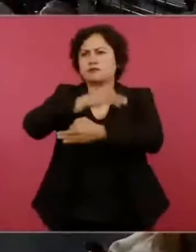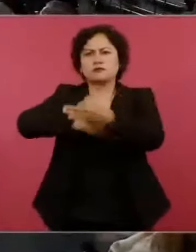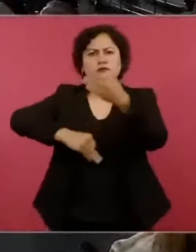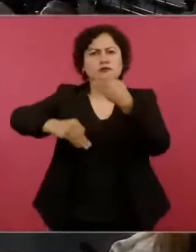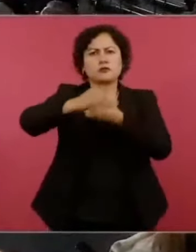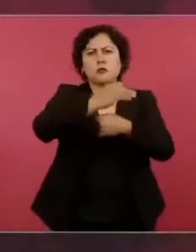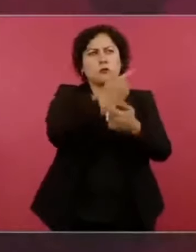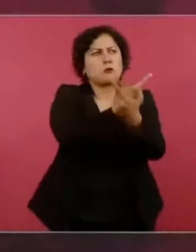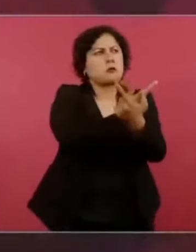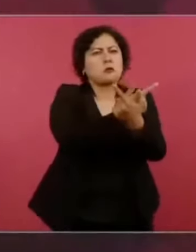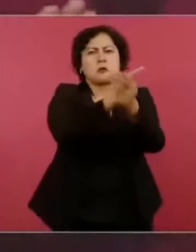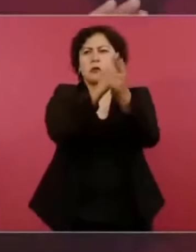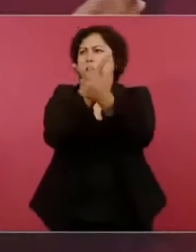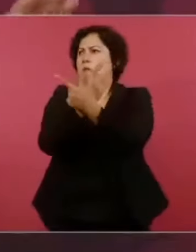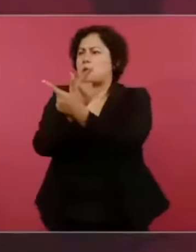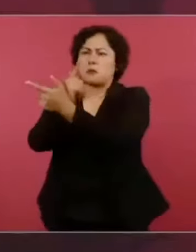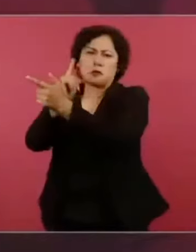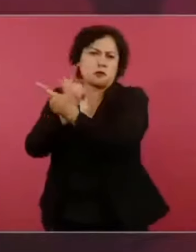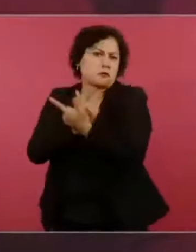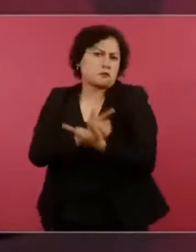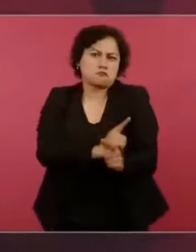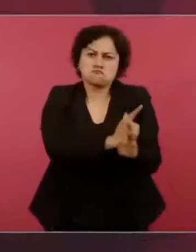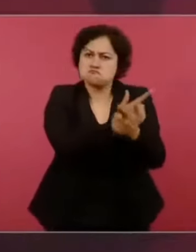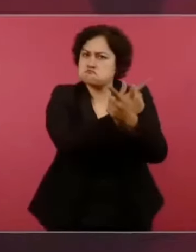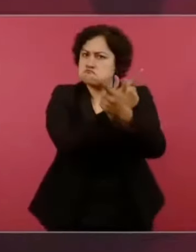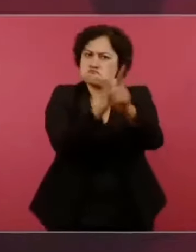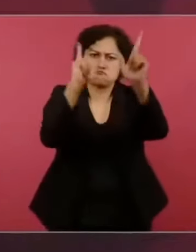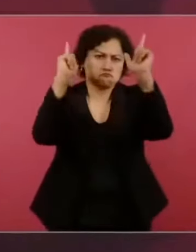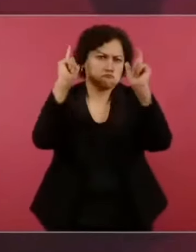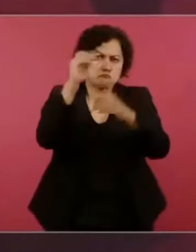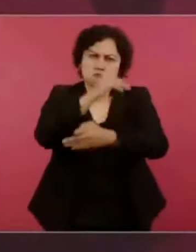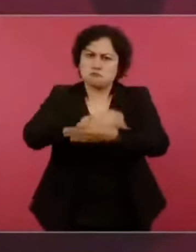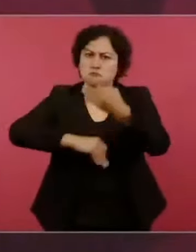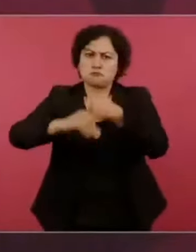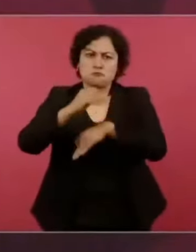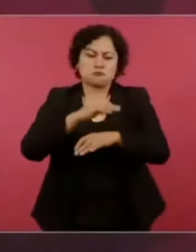libres. Son libres de